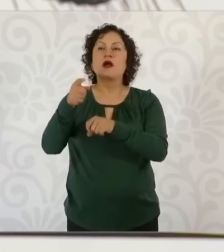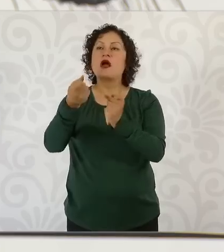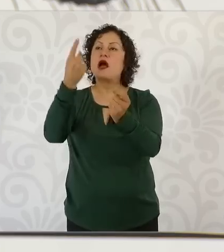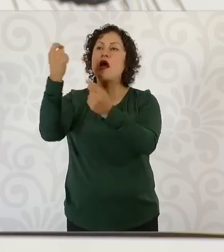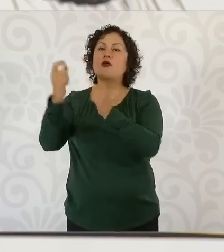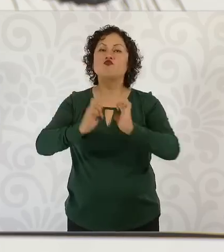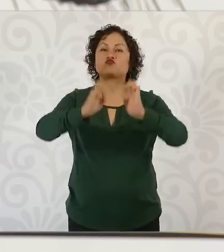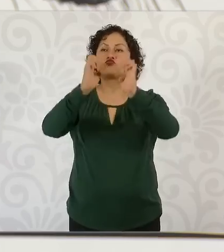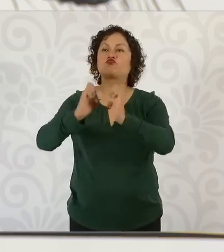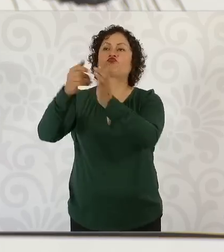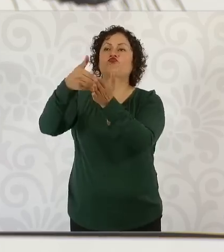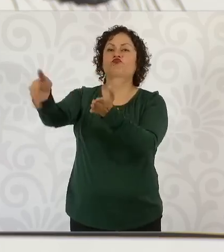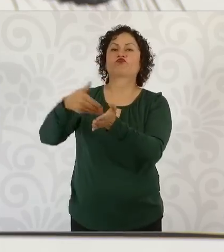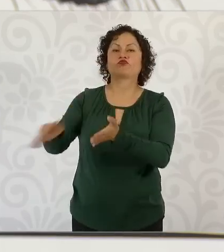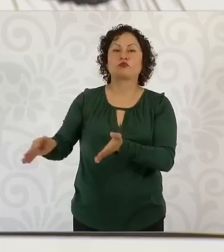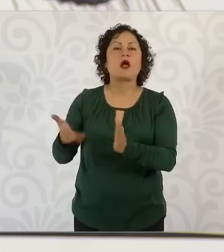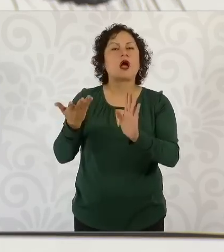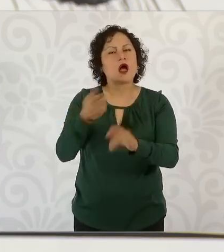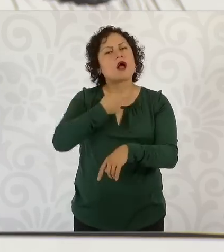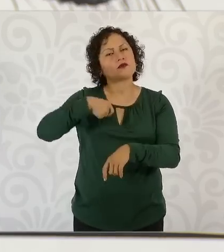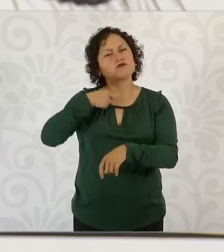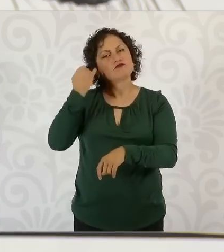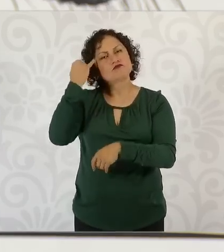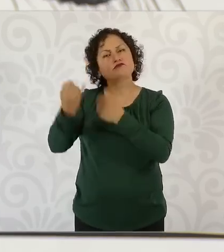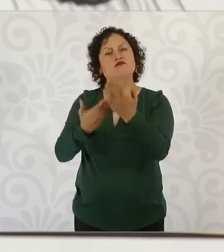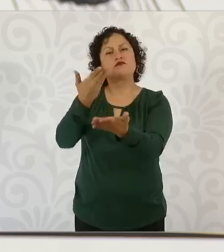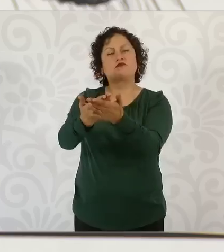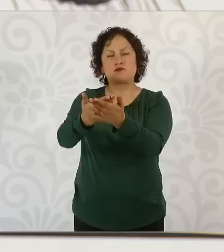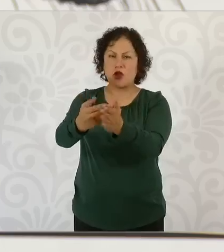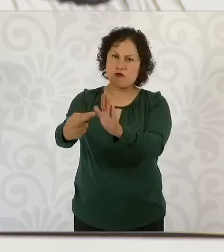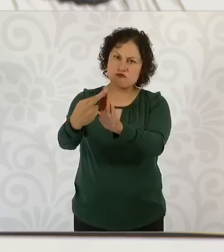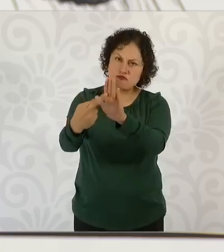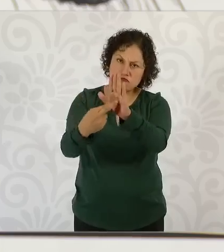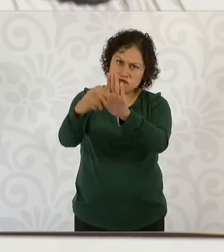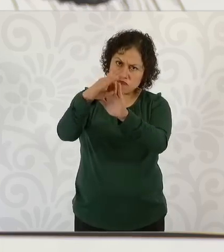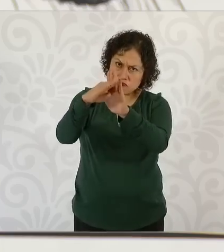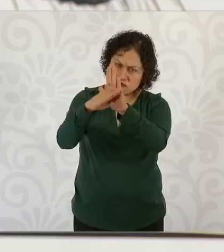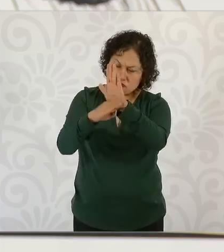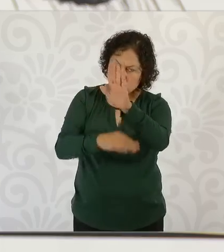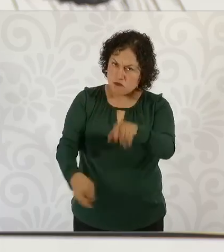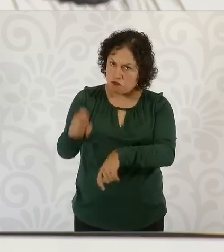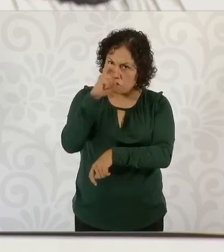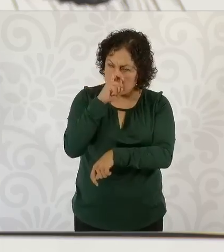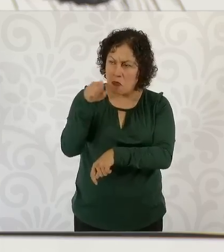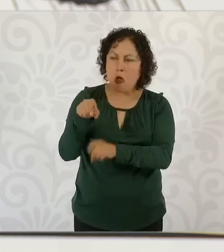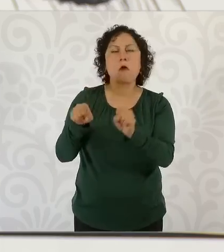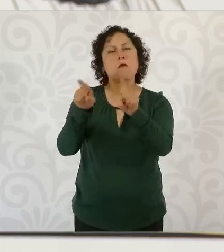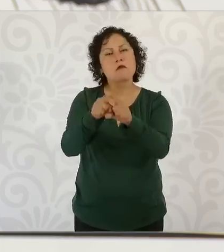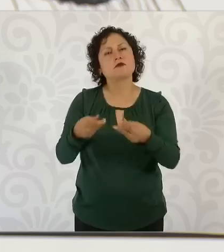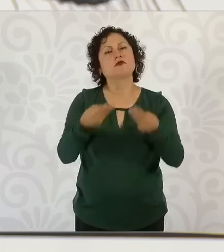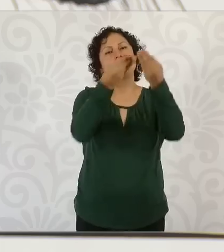hicieron protocolos muy estrictos, tanto para llevarlos ante juez como protocolos que pudieran